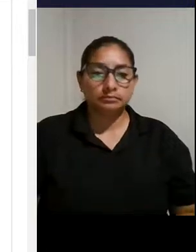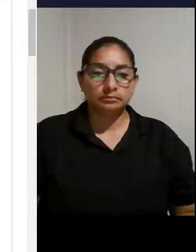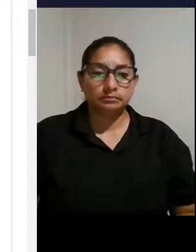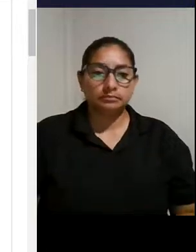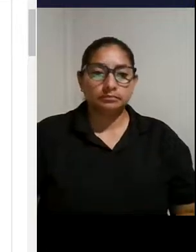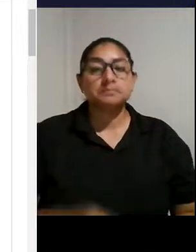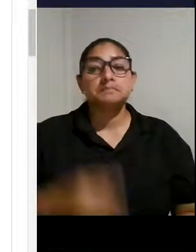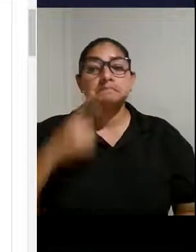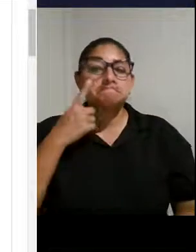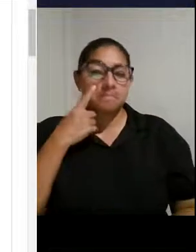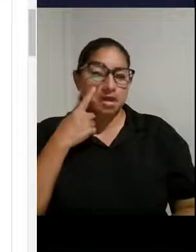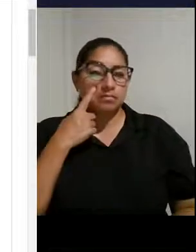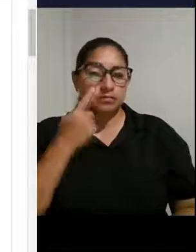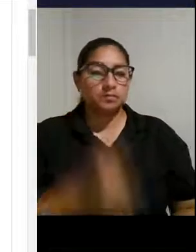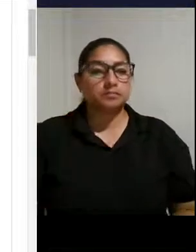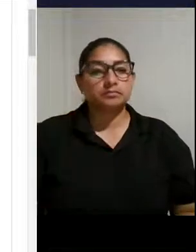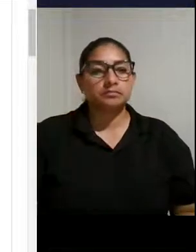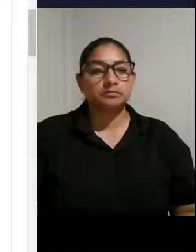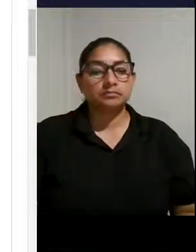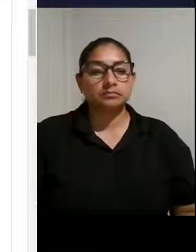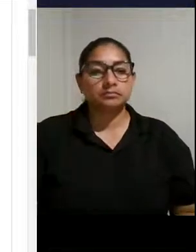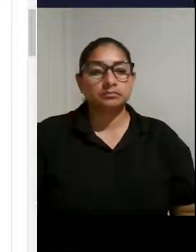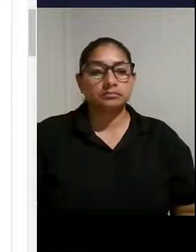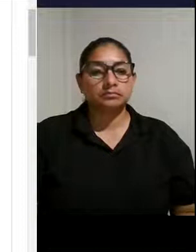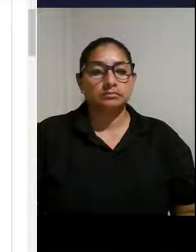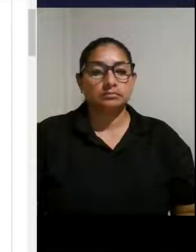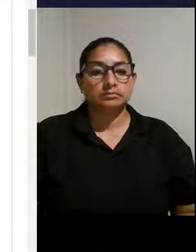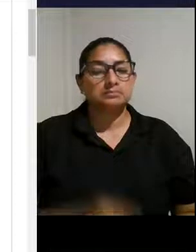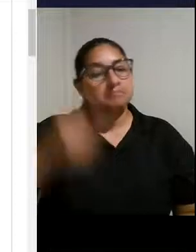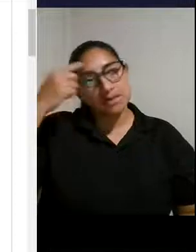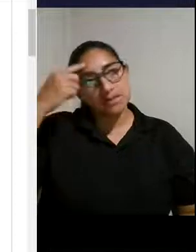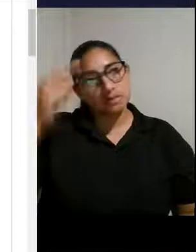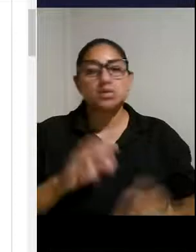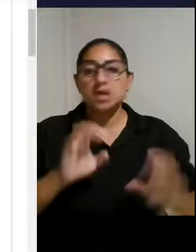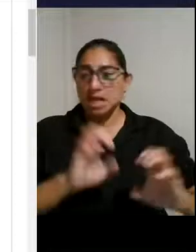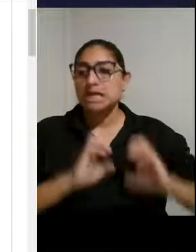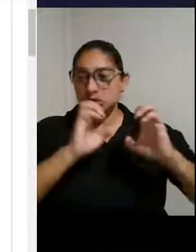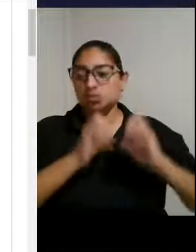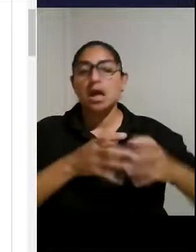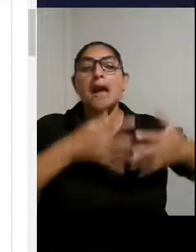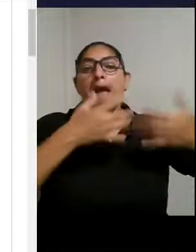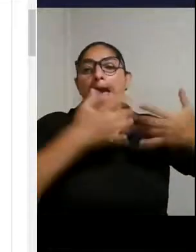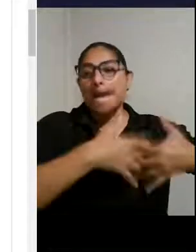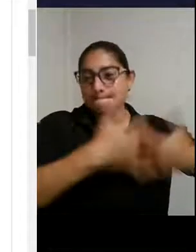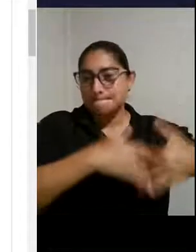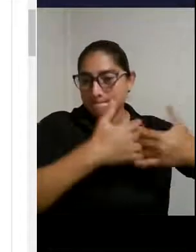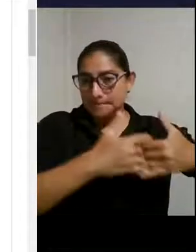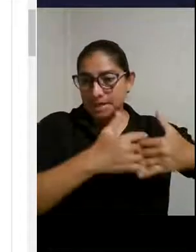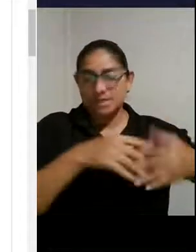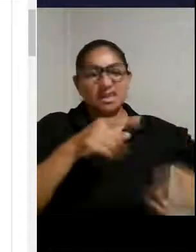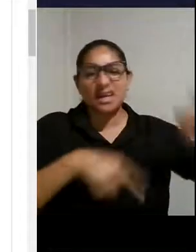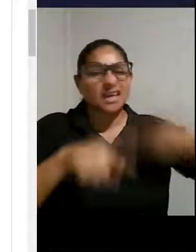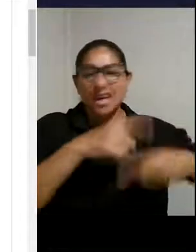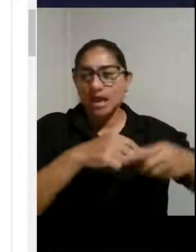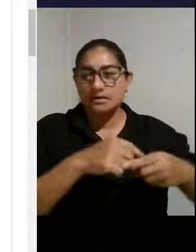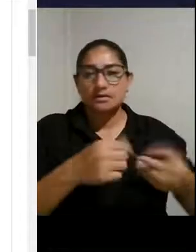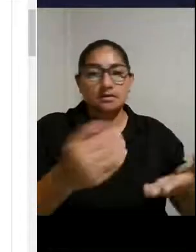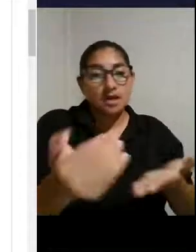Vamos a suponer que hay una empresa que modela los